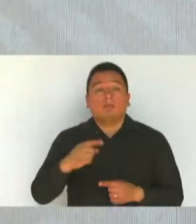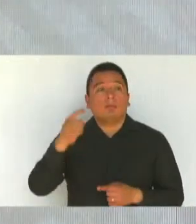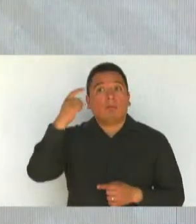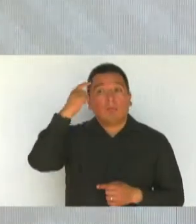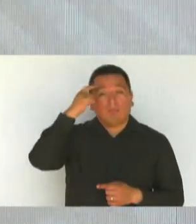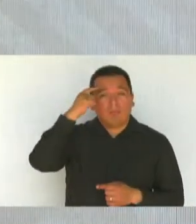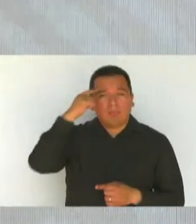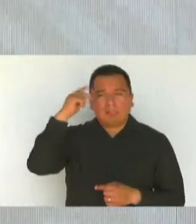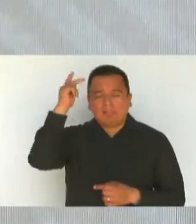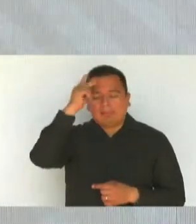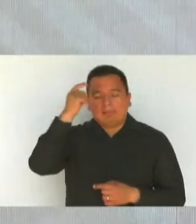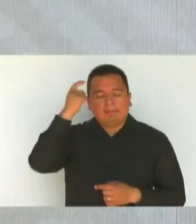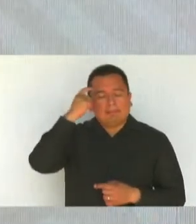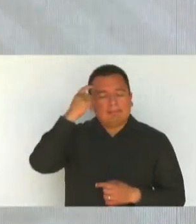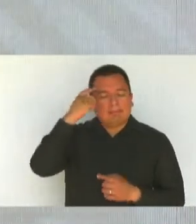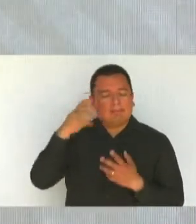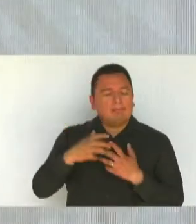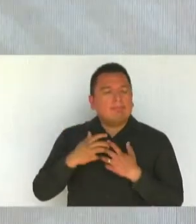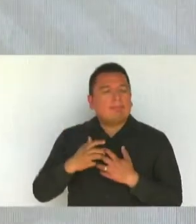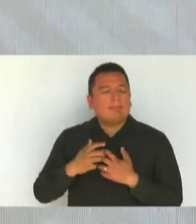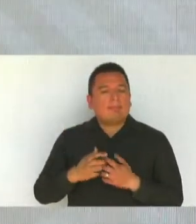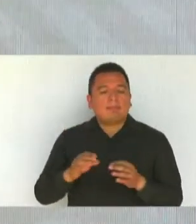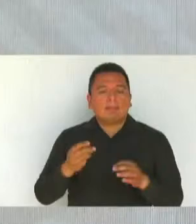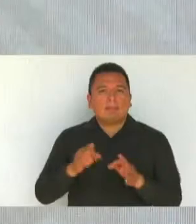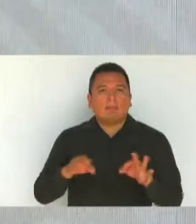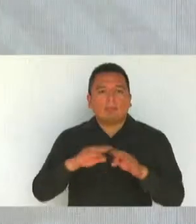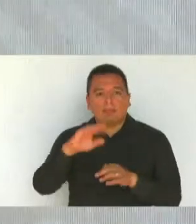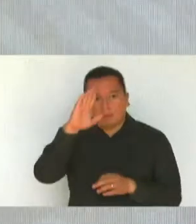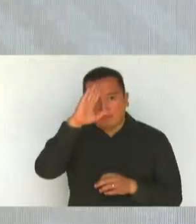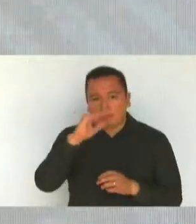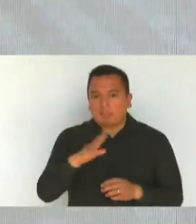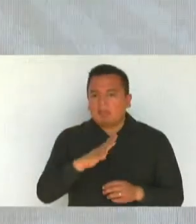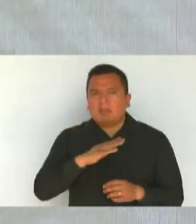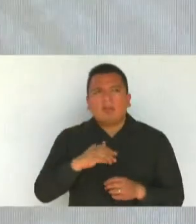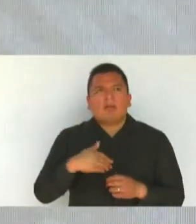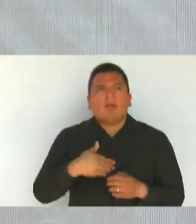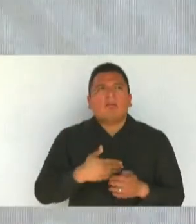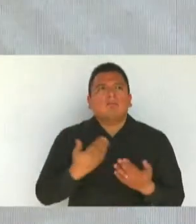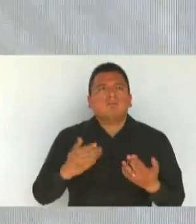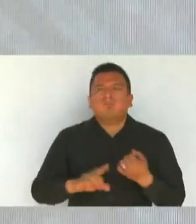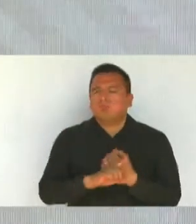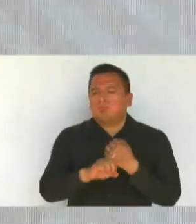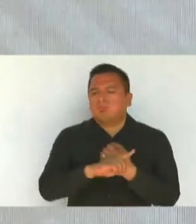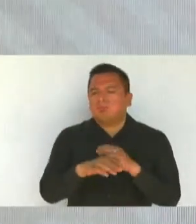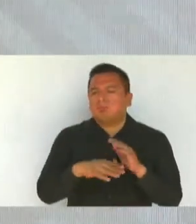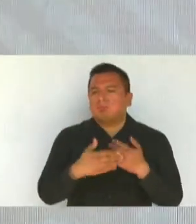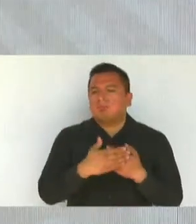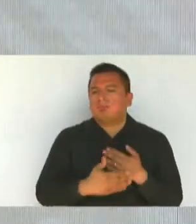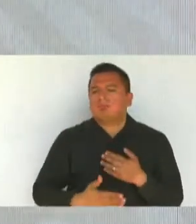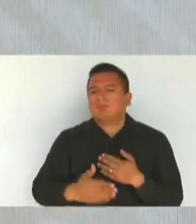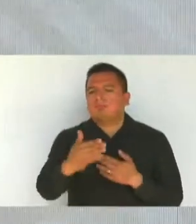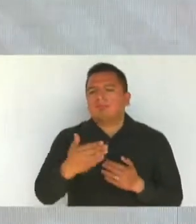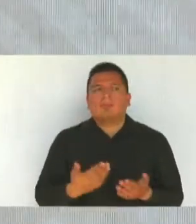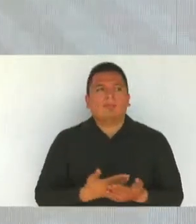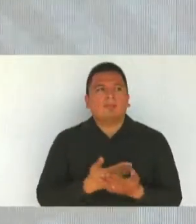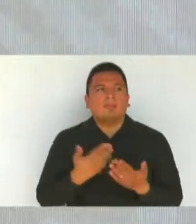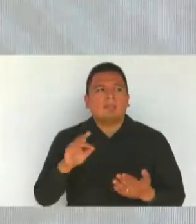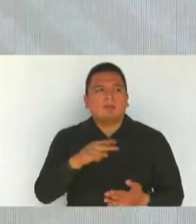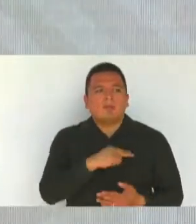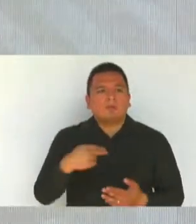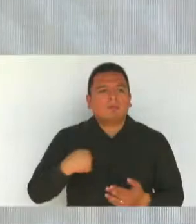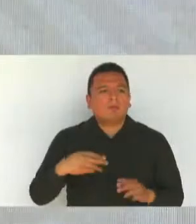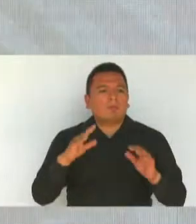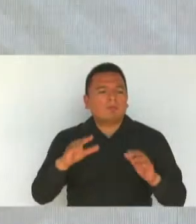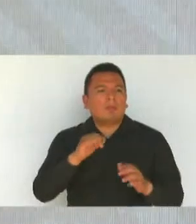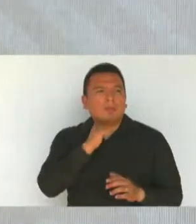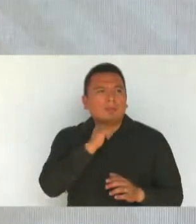psicosocial. Todos los problemas que se han reflejado en muchos sentidos por esto y que luego algunos de ellos, si no son atendidos de